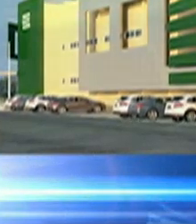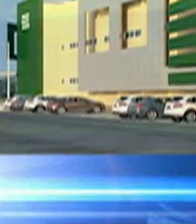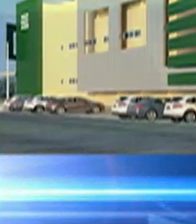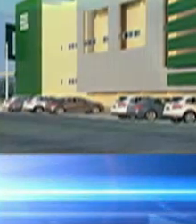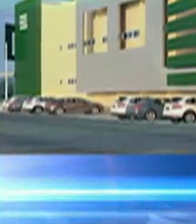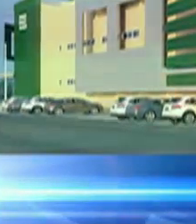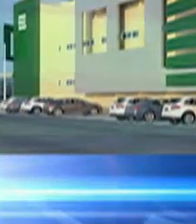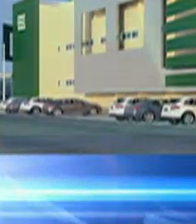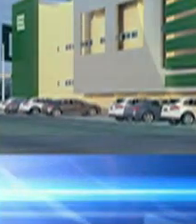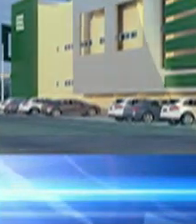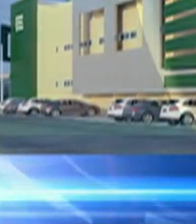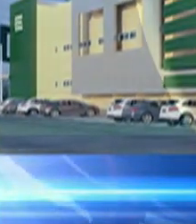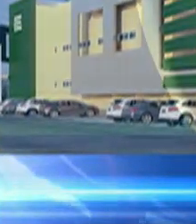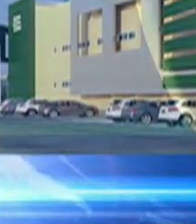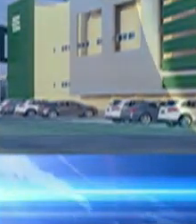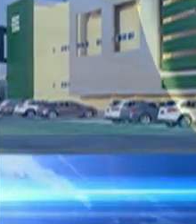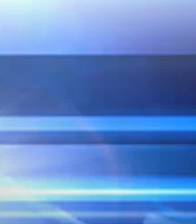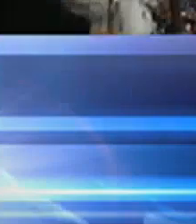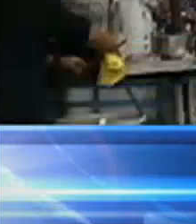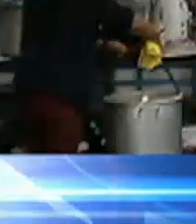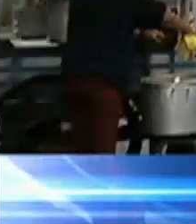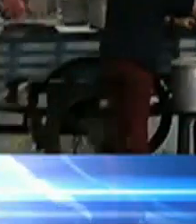La Noticia en la Comunidad.